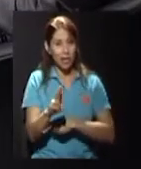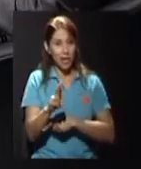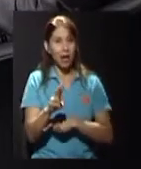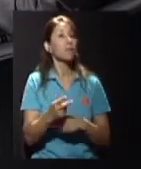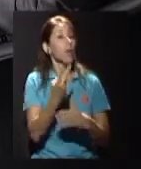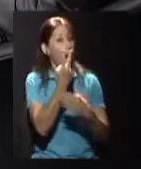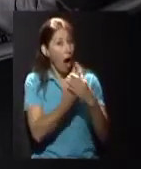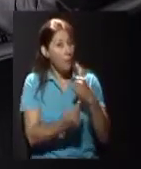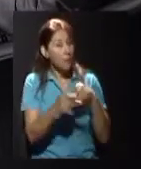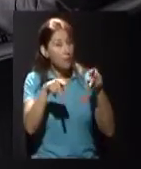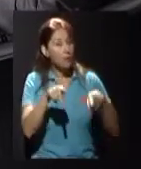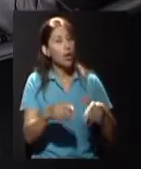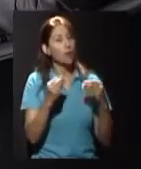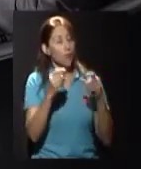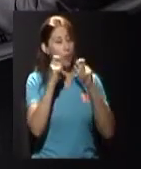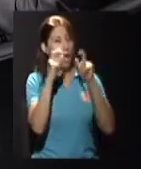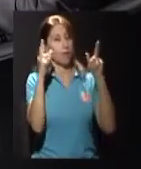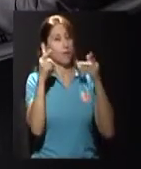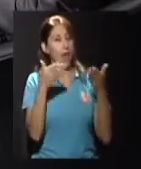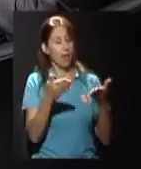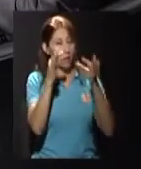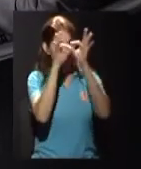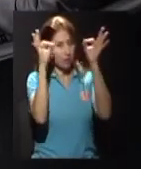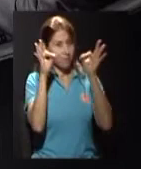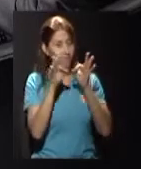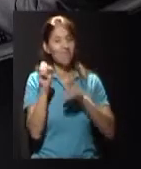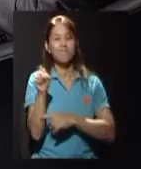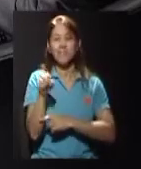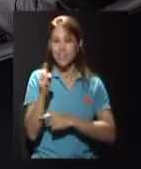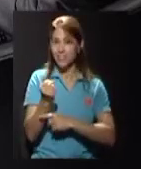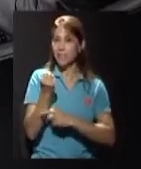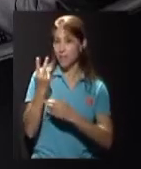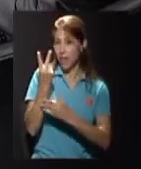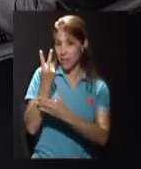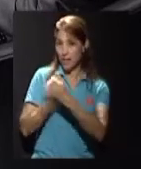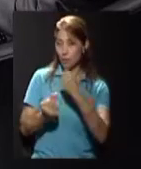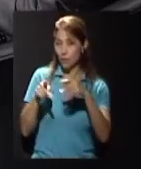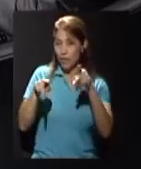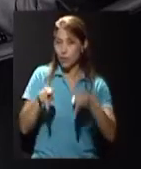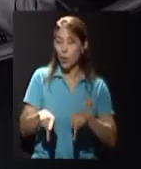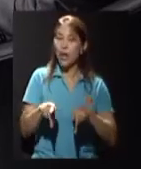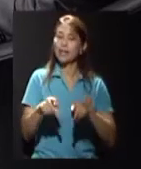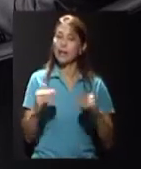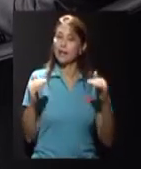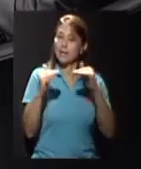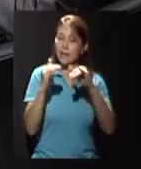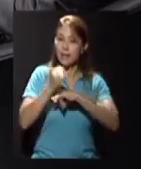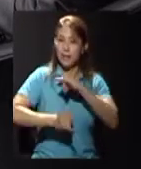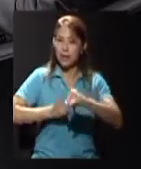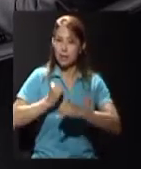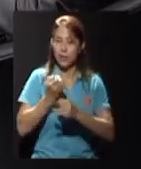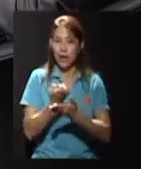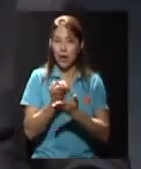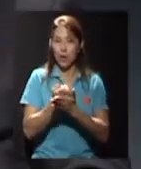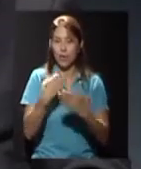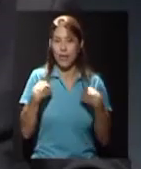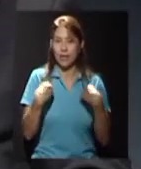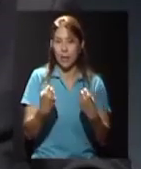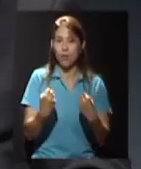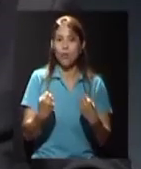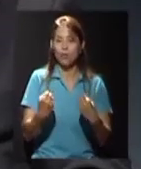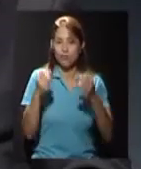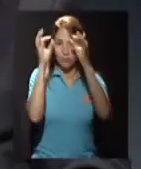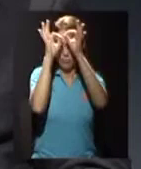efectivamente ambos personajes me atrevo a decir del ámbito internacional de la economía de la salud